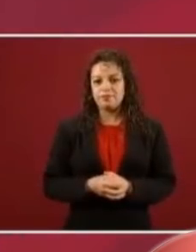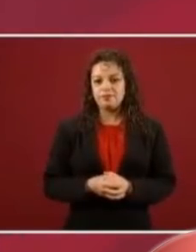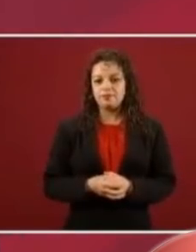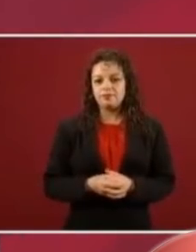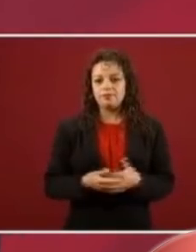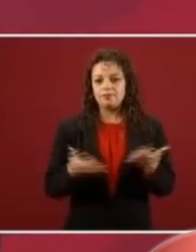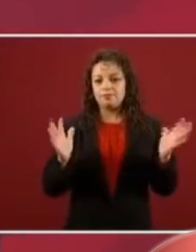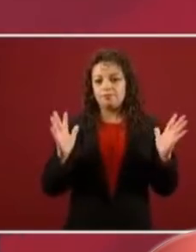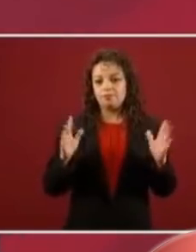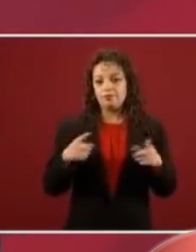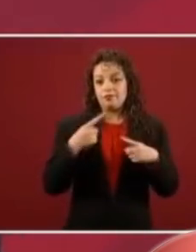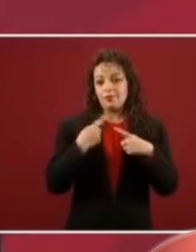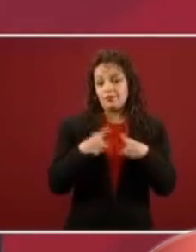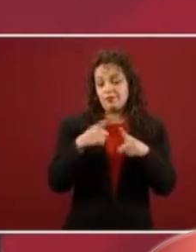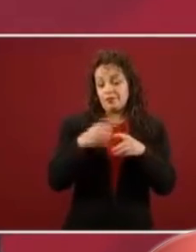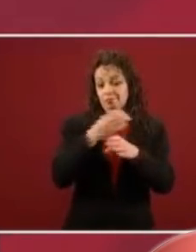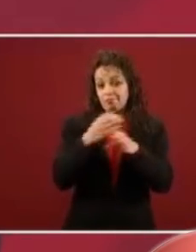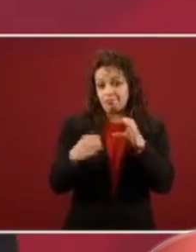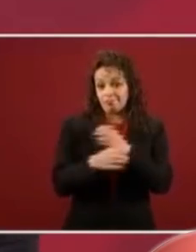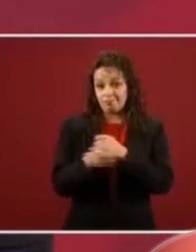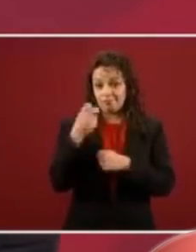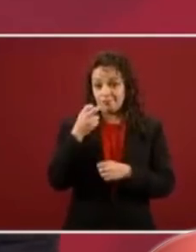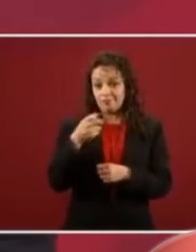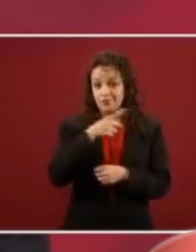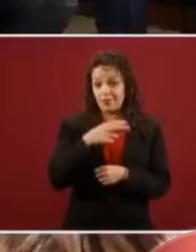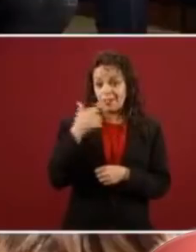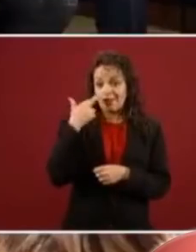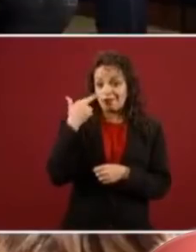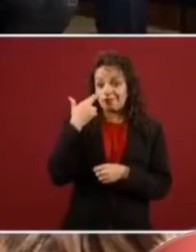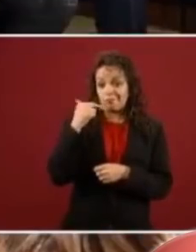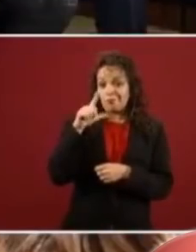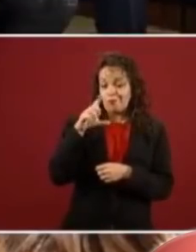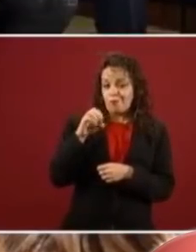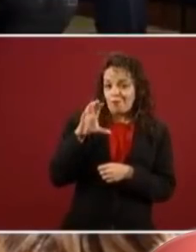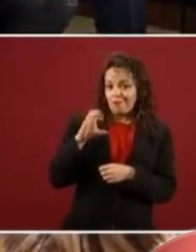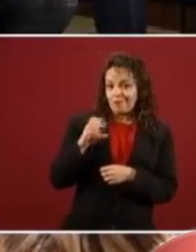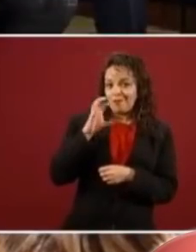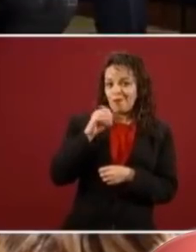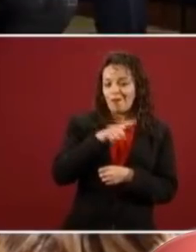el carrusel. ¿Se acuerdan lo que pasaba? Eso.